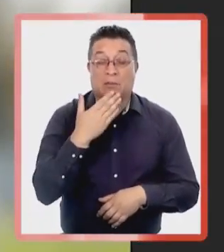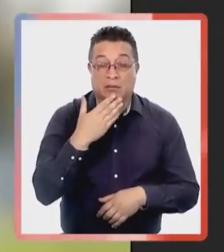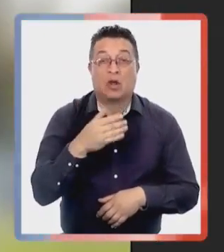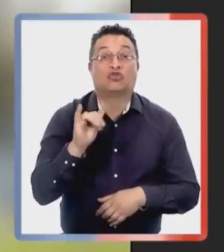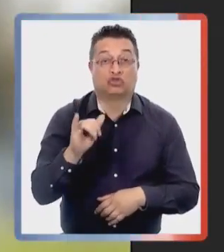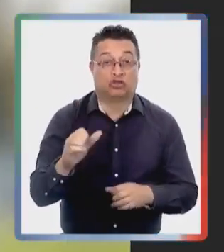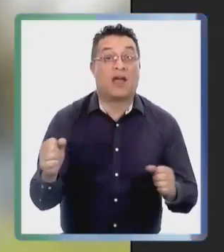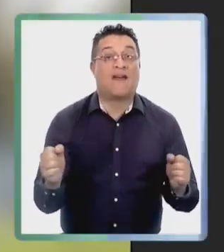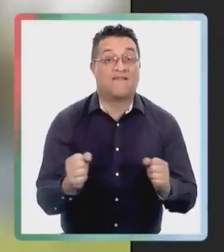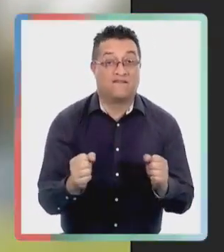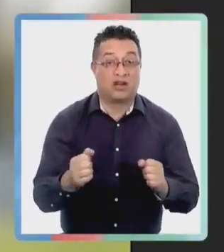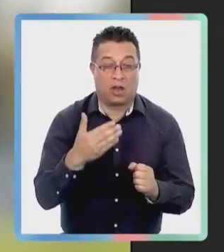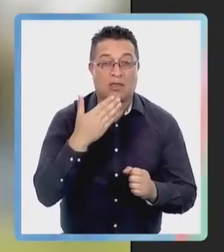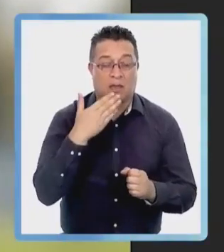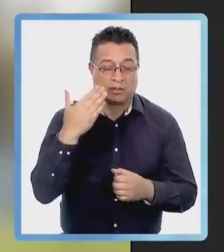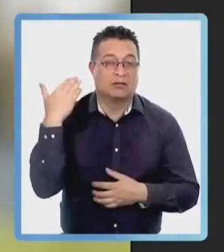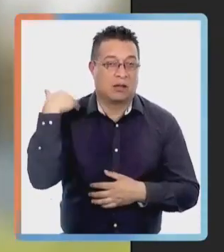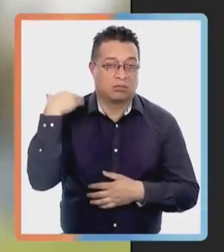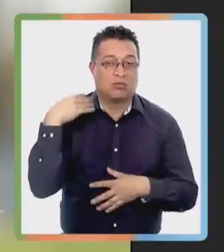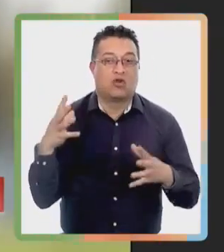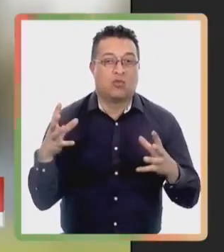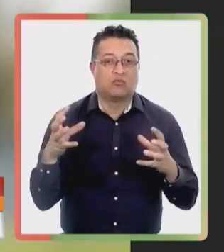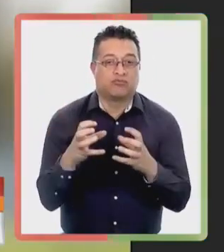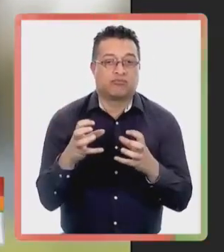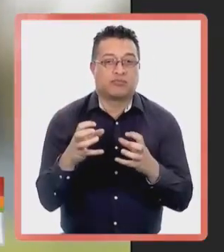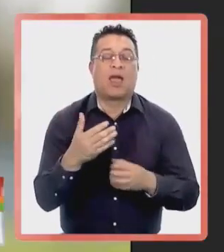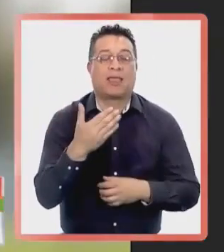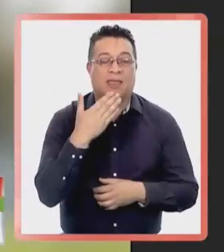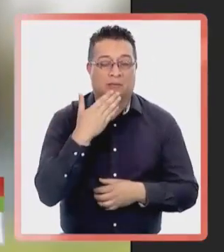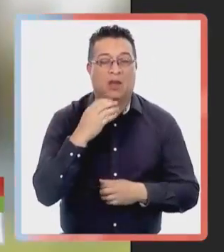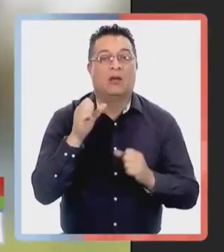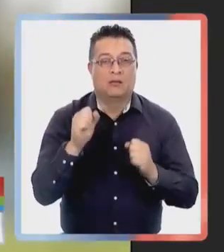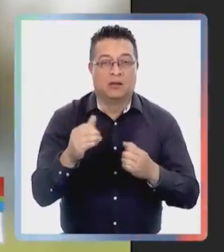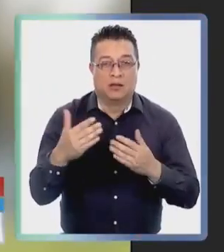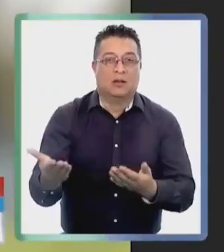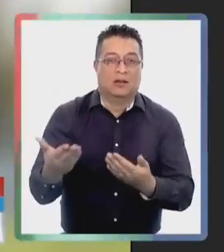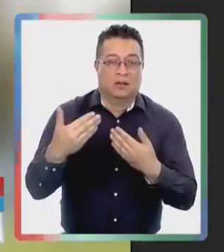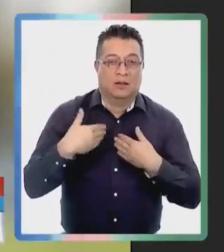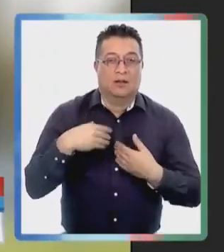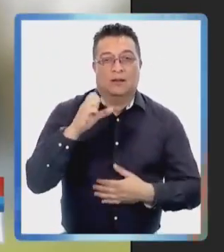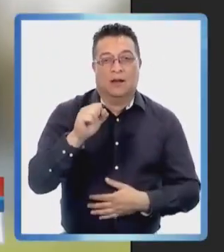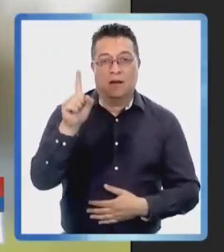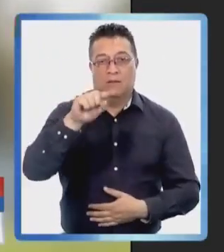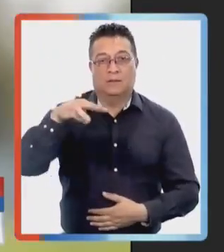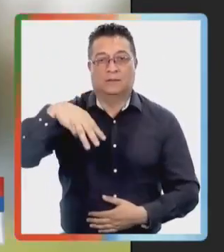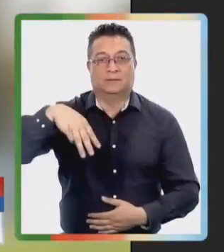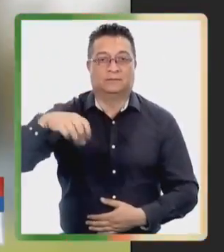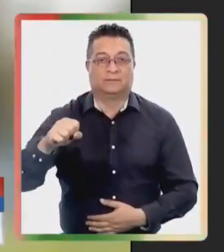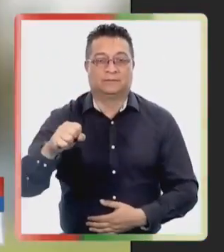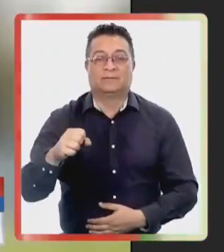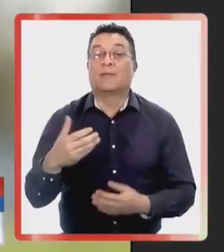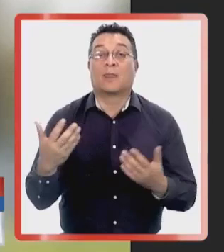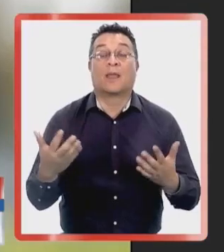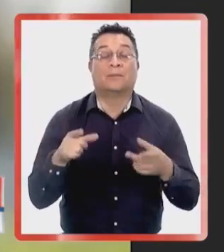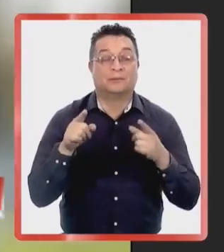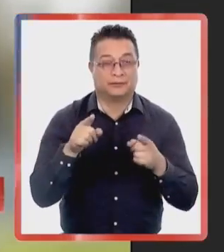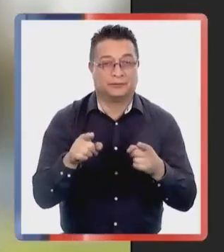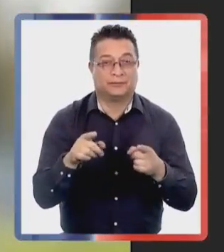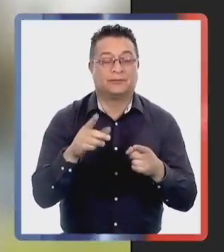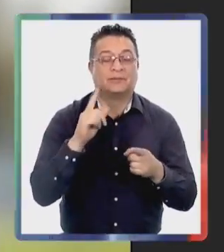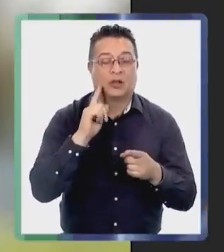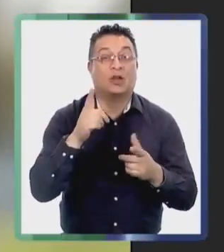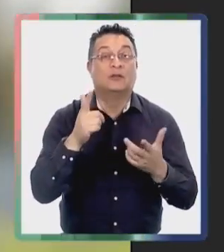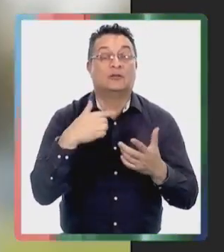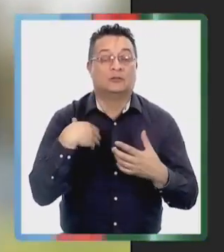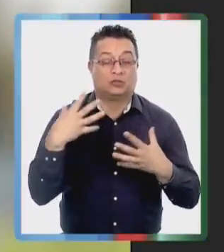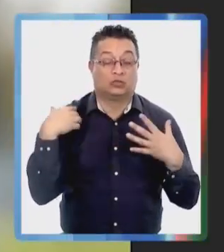frío también produce broncoconstricción y eso también puede desencadenar asma, porque la inflamación que se produce